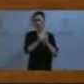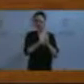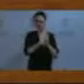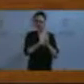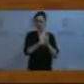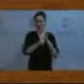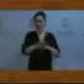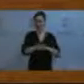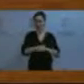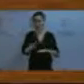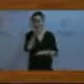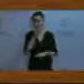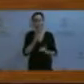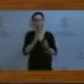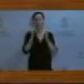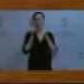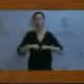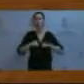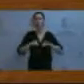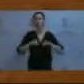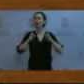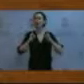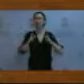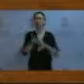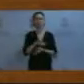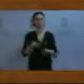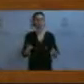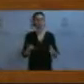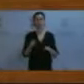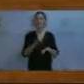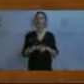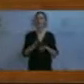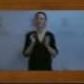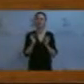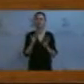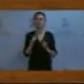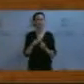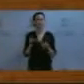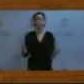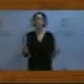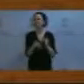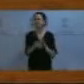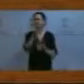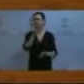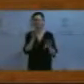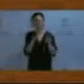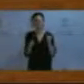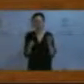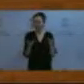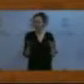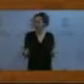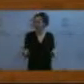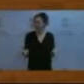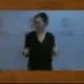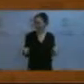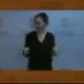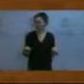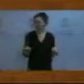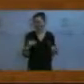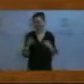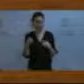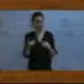se fijen en esos convenios, ¿no? Se trata con esto de evitar que esa selección se produzca, pues, a capricho de los